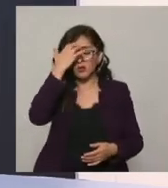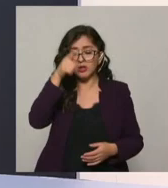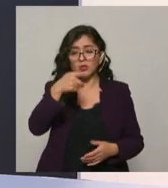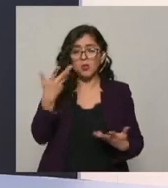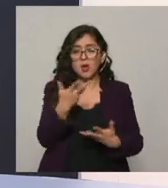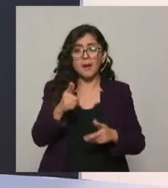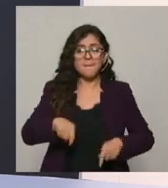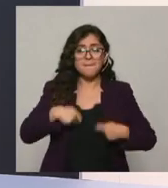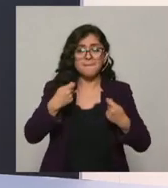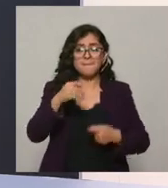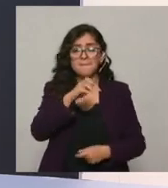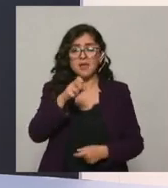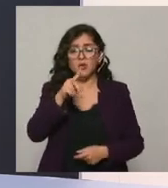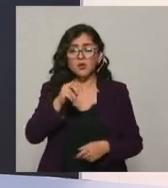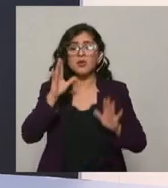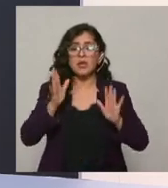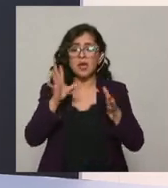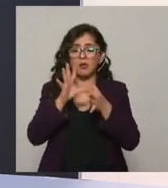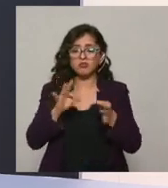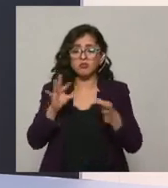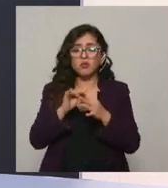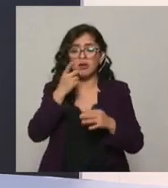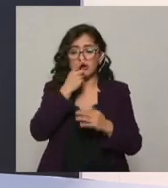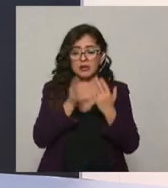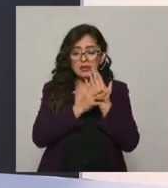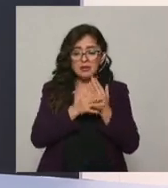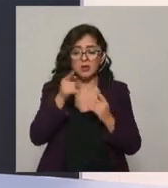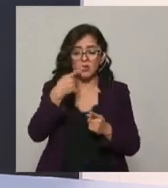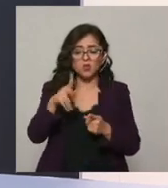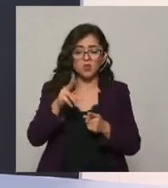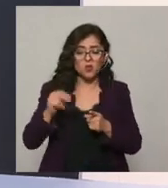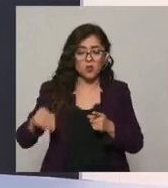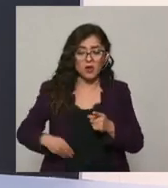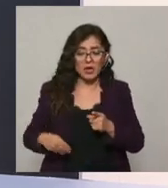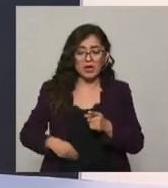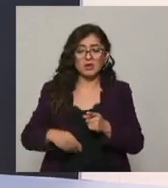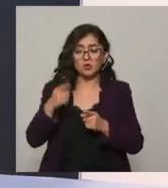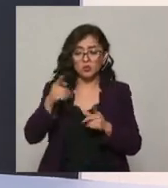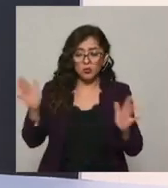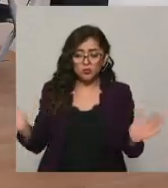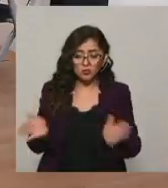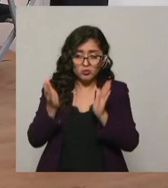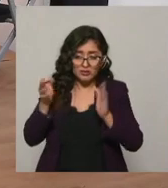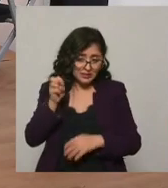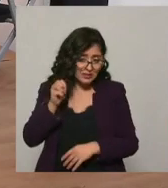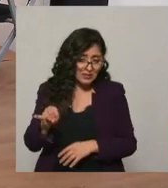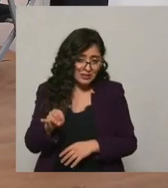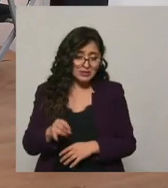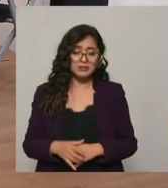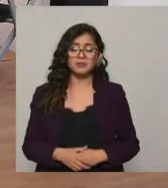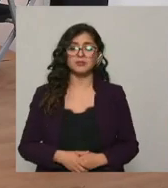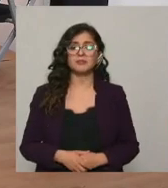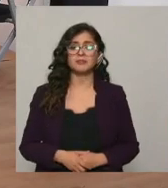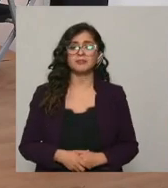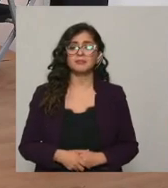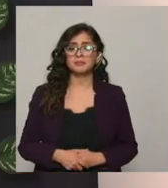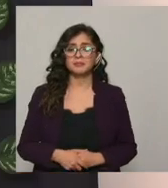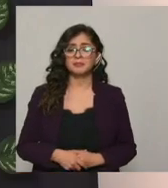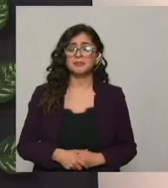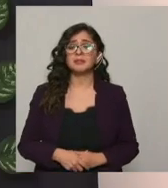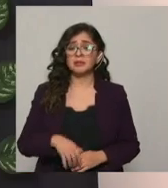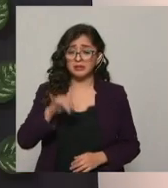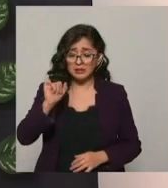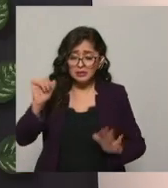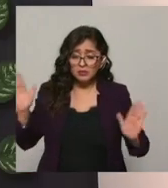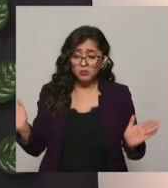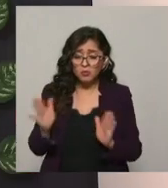Me Too. Yo por eso tenía, qué bueno que ya aclaraste que tú no eres, pero entonces sí eres impulsora. Sí, impulsora sí, y aunque he vivido